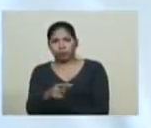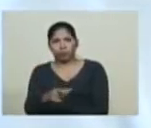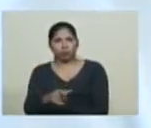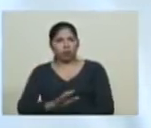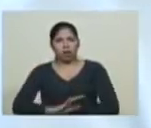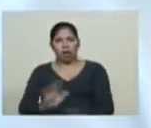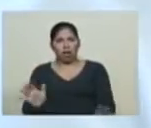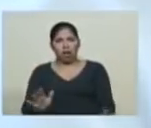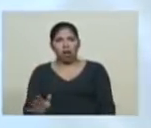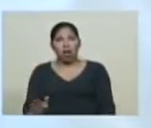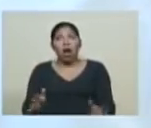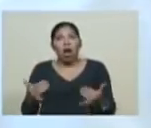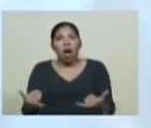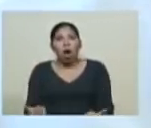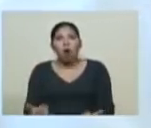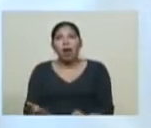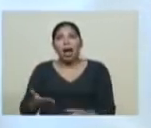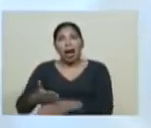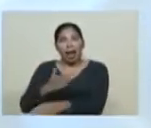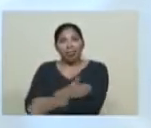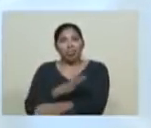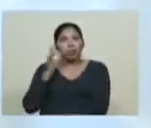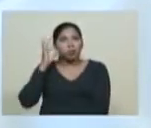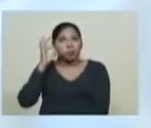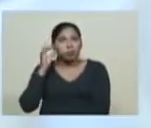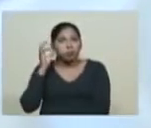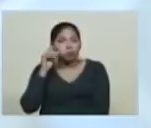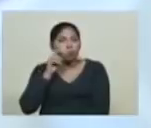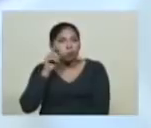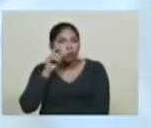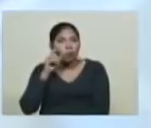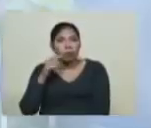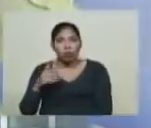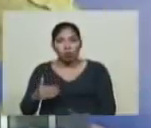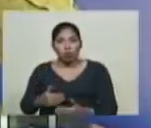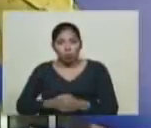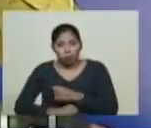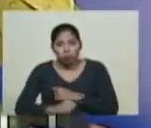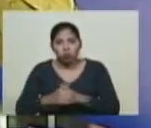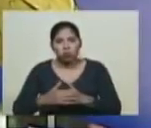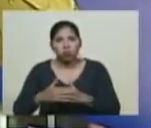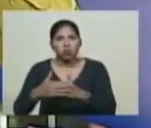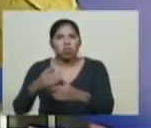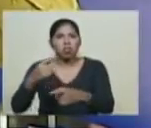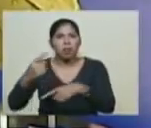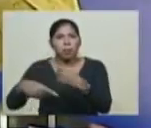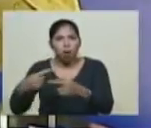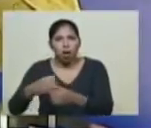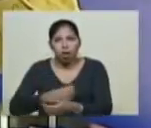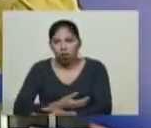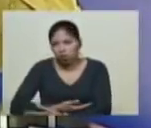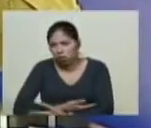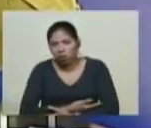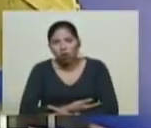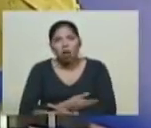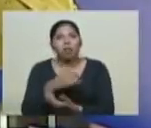del parto. Por eso es parto humanizado. Bienvenido a la vida, pero a la vida de verdad, con